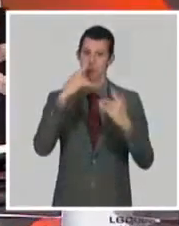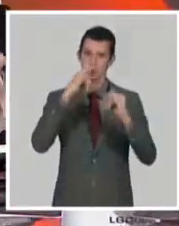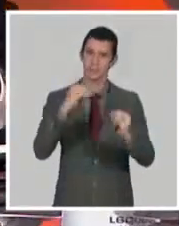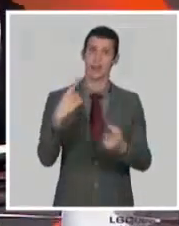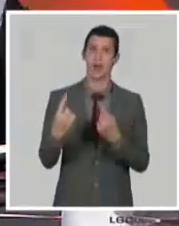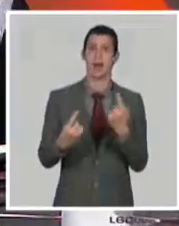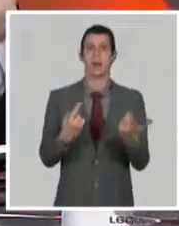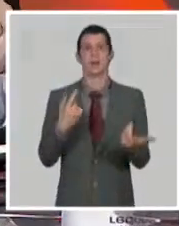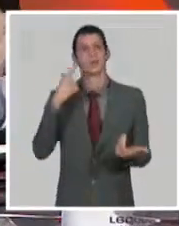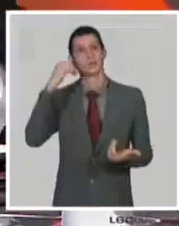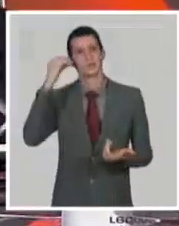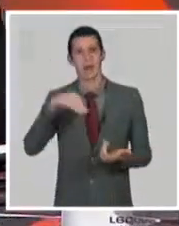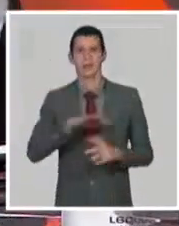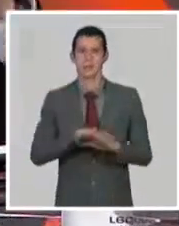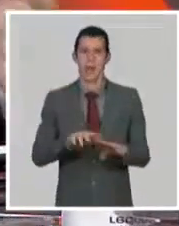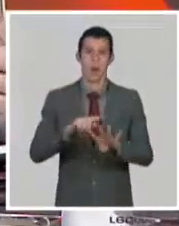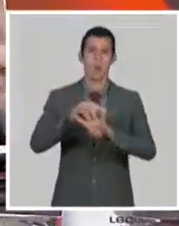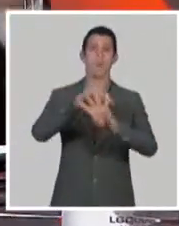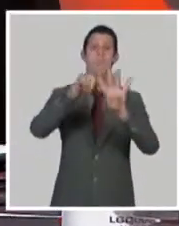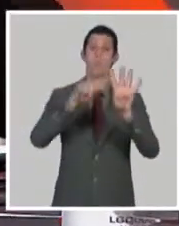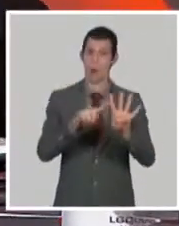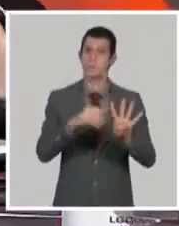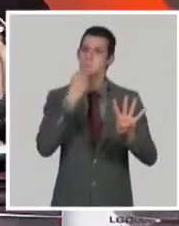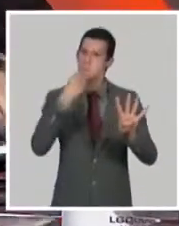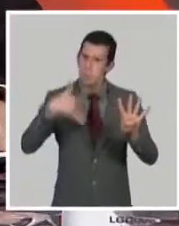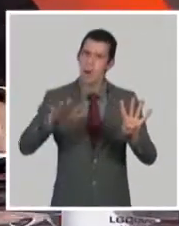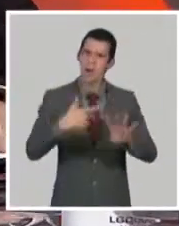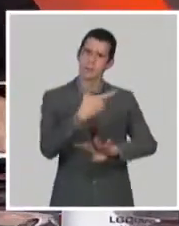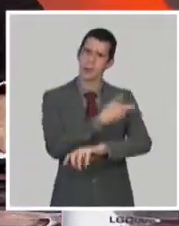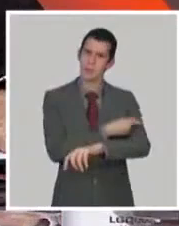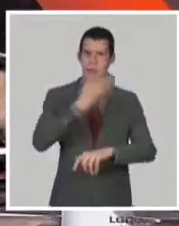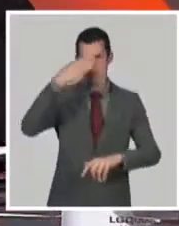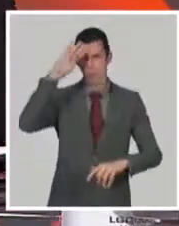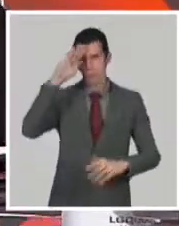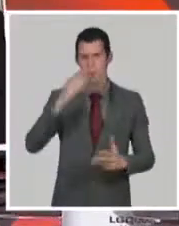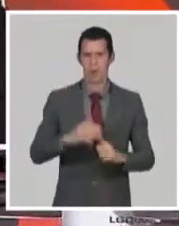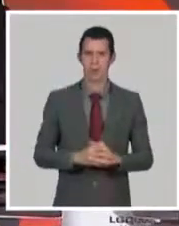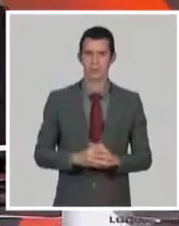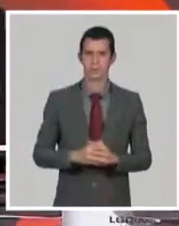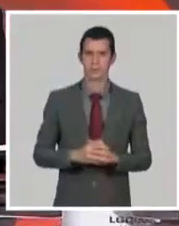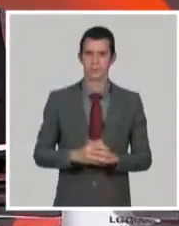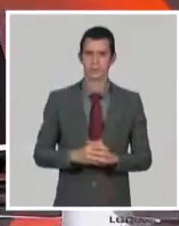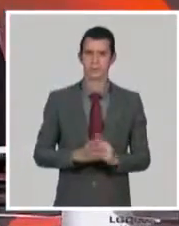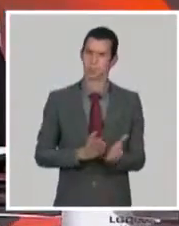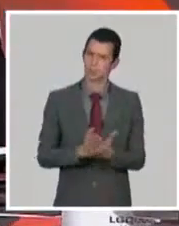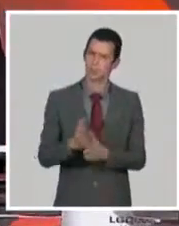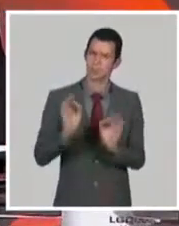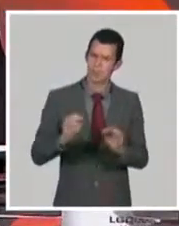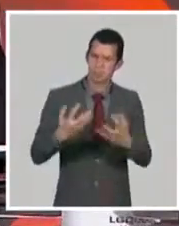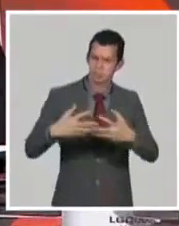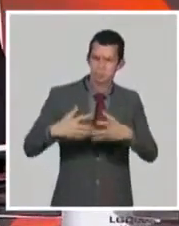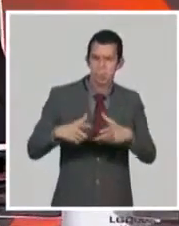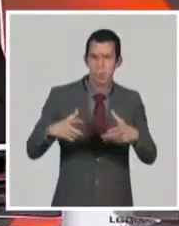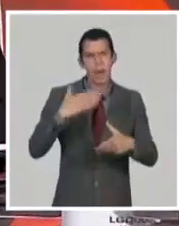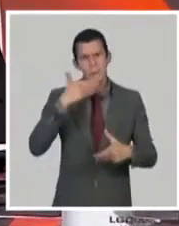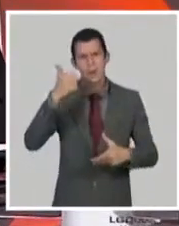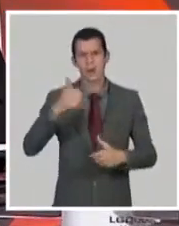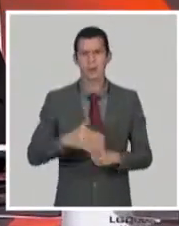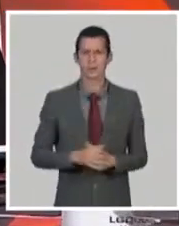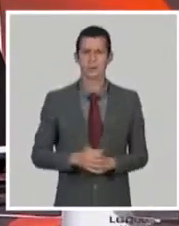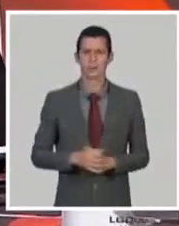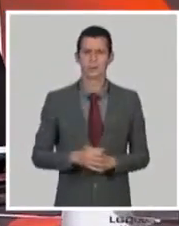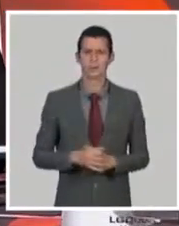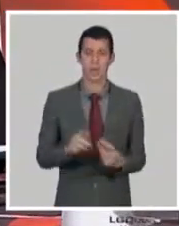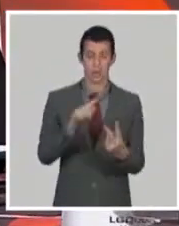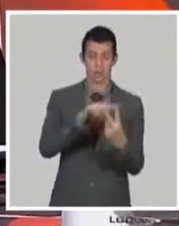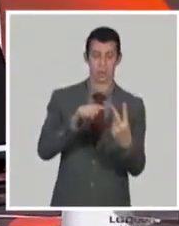siguen avanzando, 2 de ellos, uno del CIGB, uno del Instituto Finlay de Vacunas, van en la